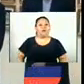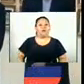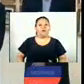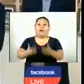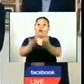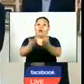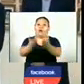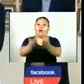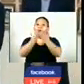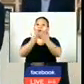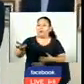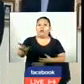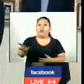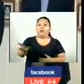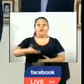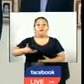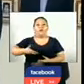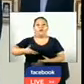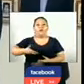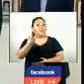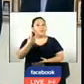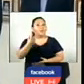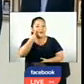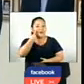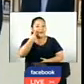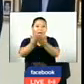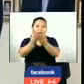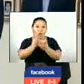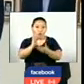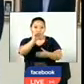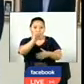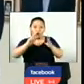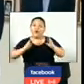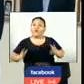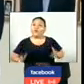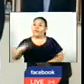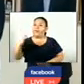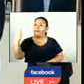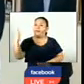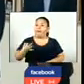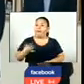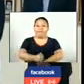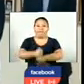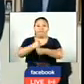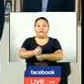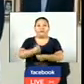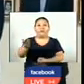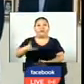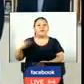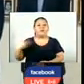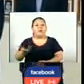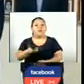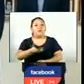el agua debe ser garantizada por el gobierno y nosotros estamos quitando cualquier